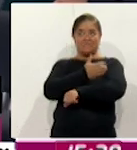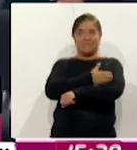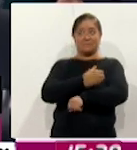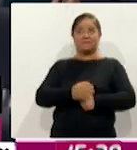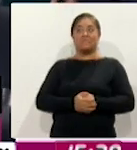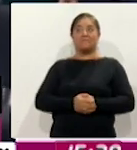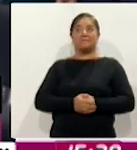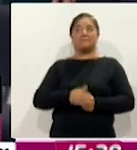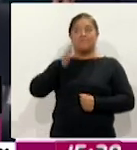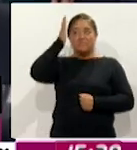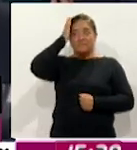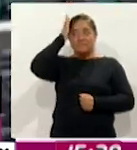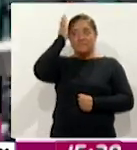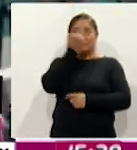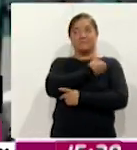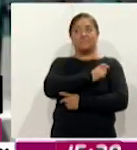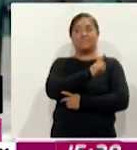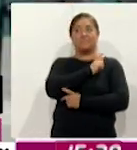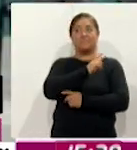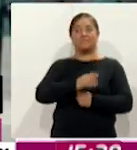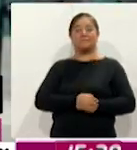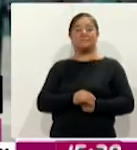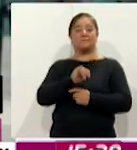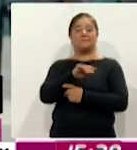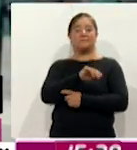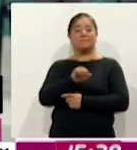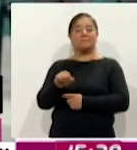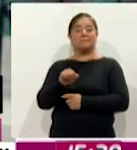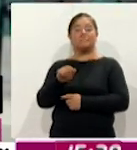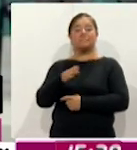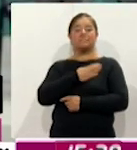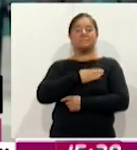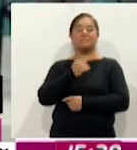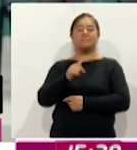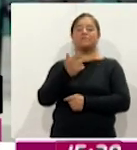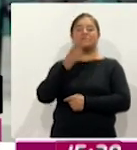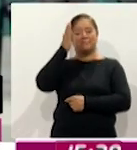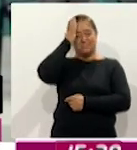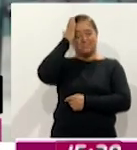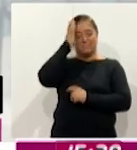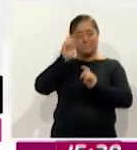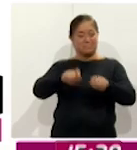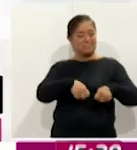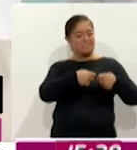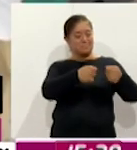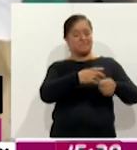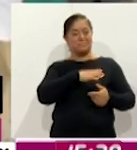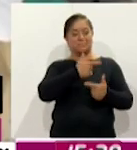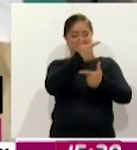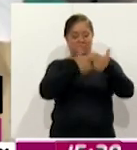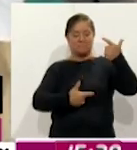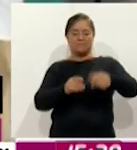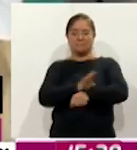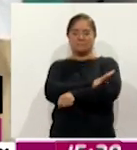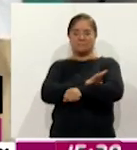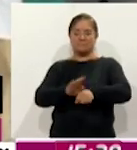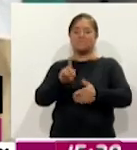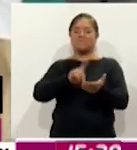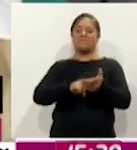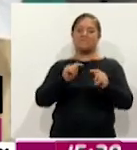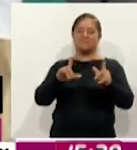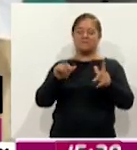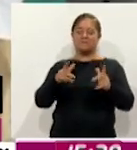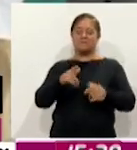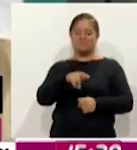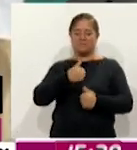las autoridades de salud y bienestar, encabezaron la entrega de credenciales del padrón de beneficiarios y bienestar en el Centro